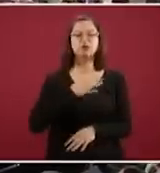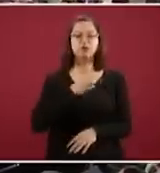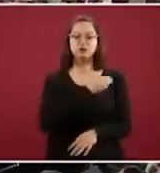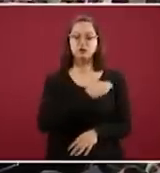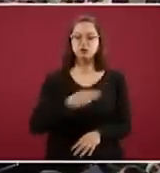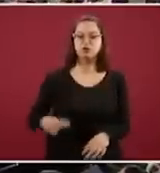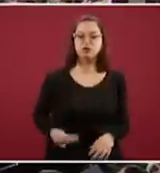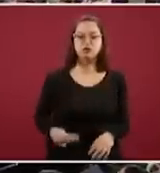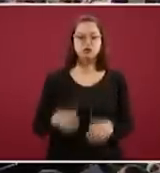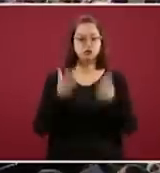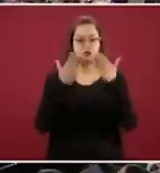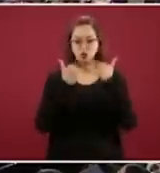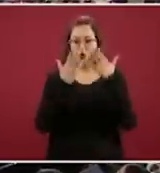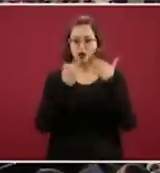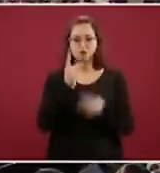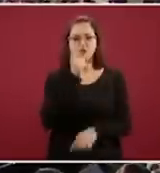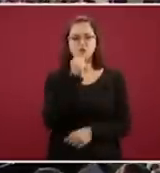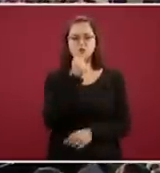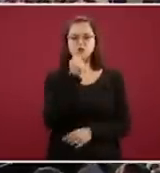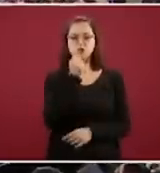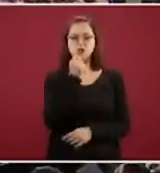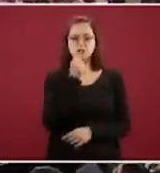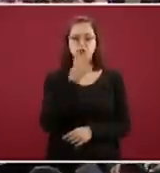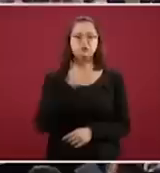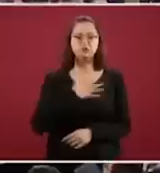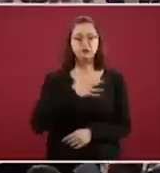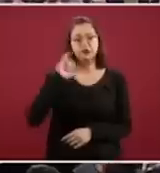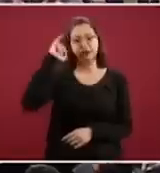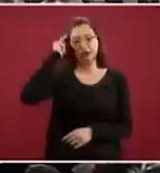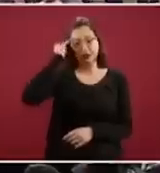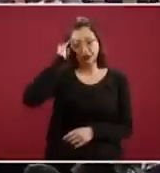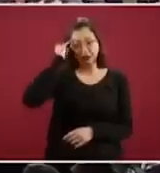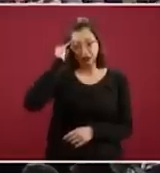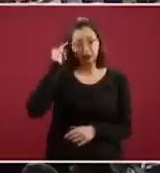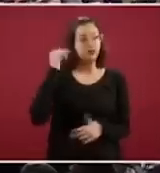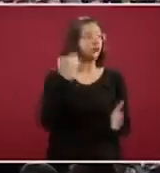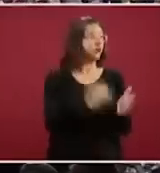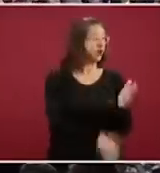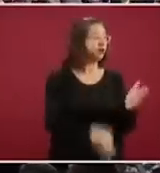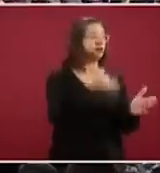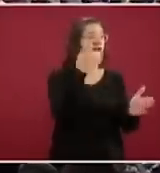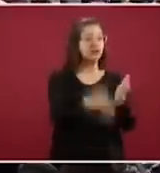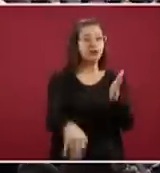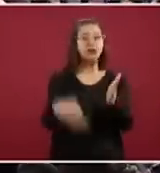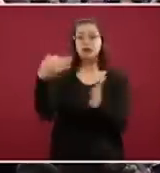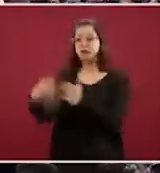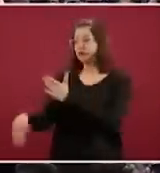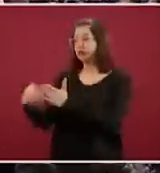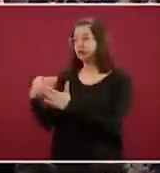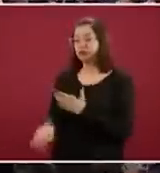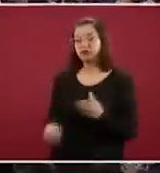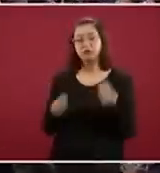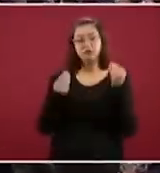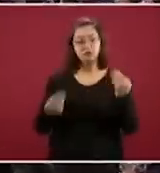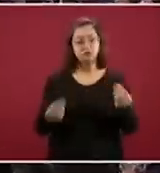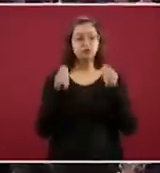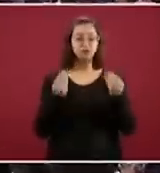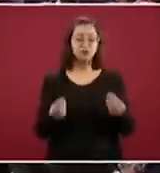no hay policía municipal. Como indígena carecemos de muchas cosas. También tenemos